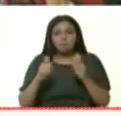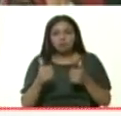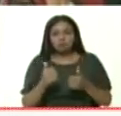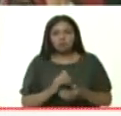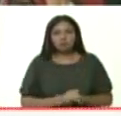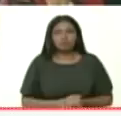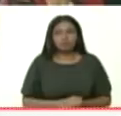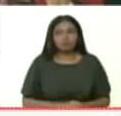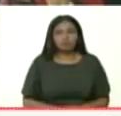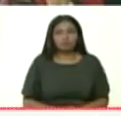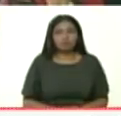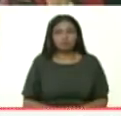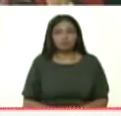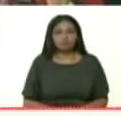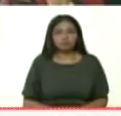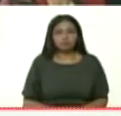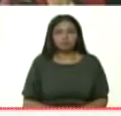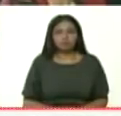Luego,